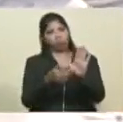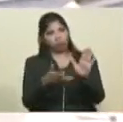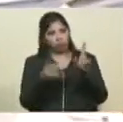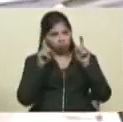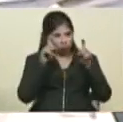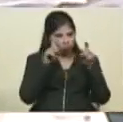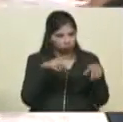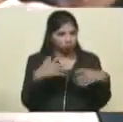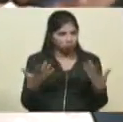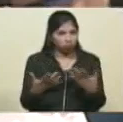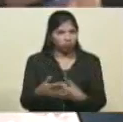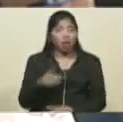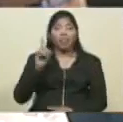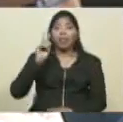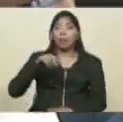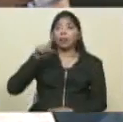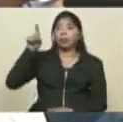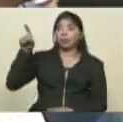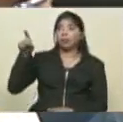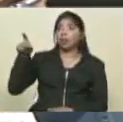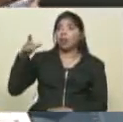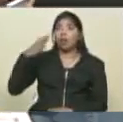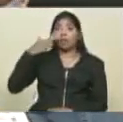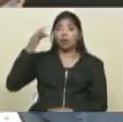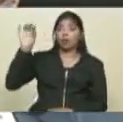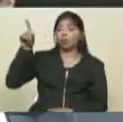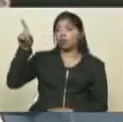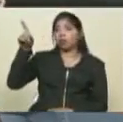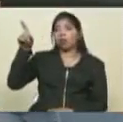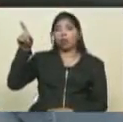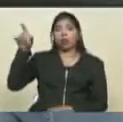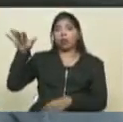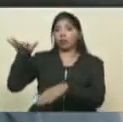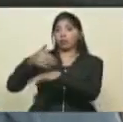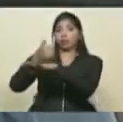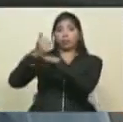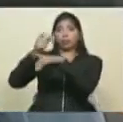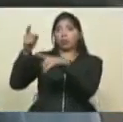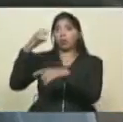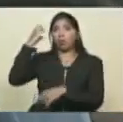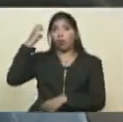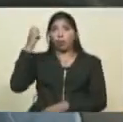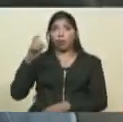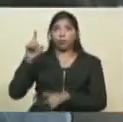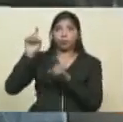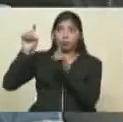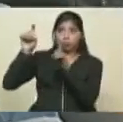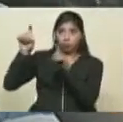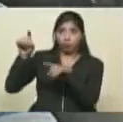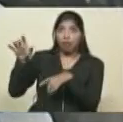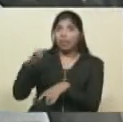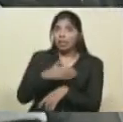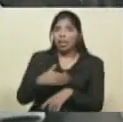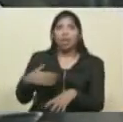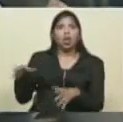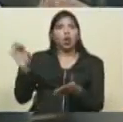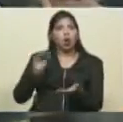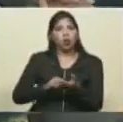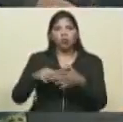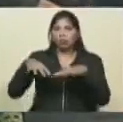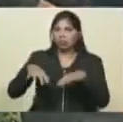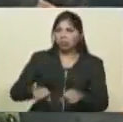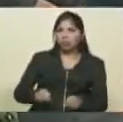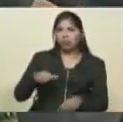europeos que no se ubican y pretenden replantear un proceso de recolonización con